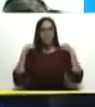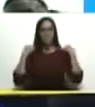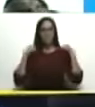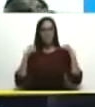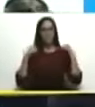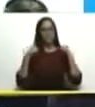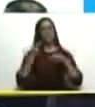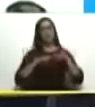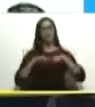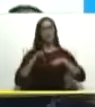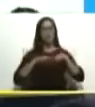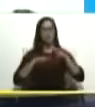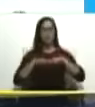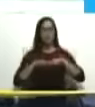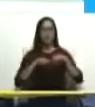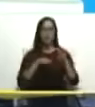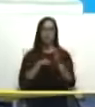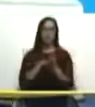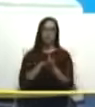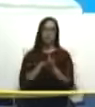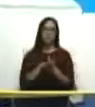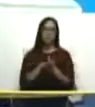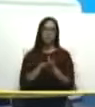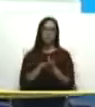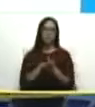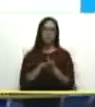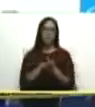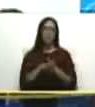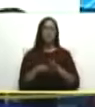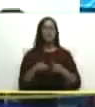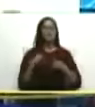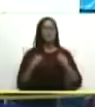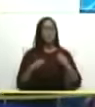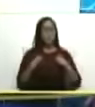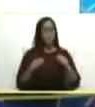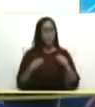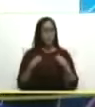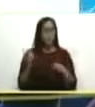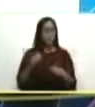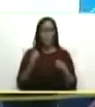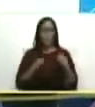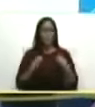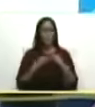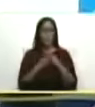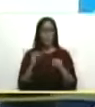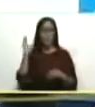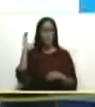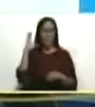construcción avanzada. Sufrió como sufrió todo un país.